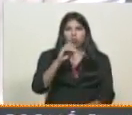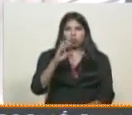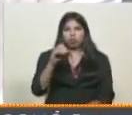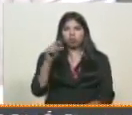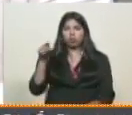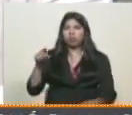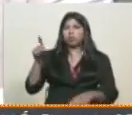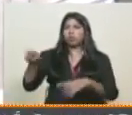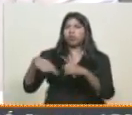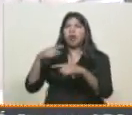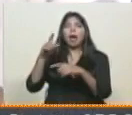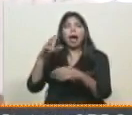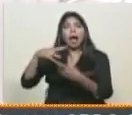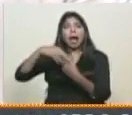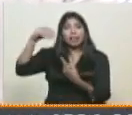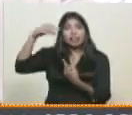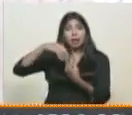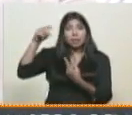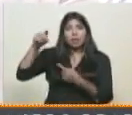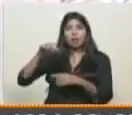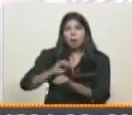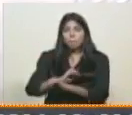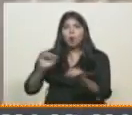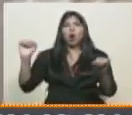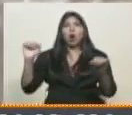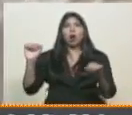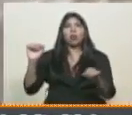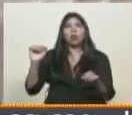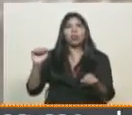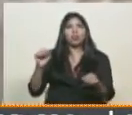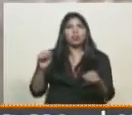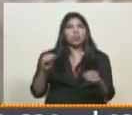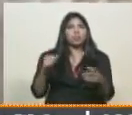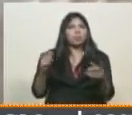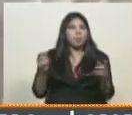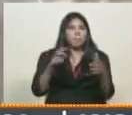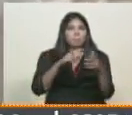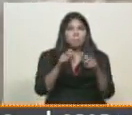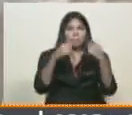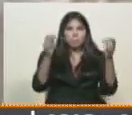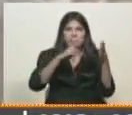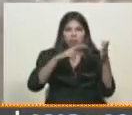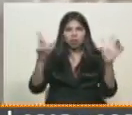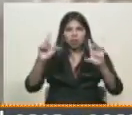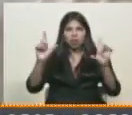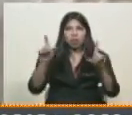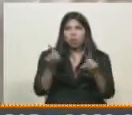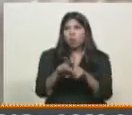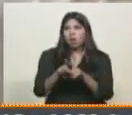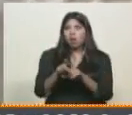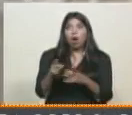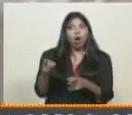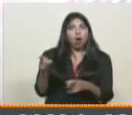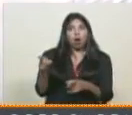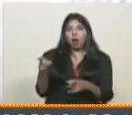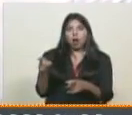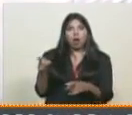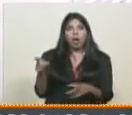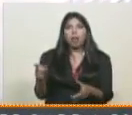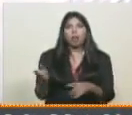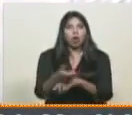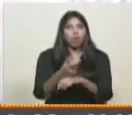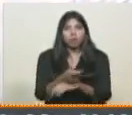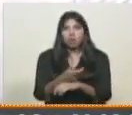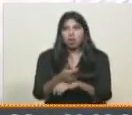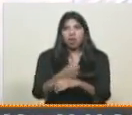en la altamira y los titulares fueron que el gobierno había reprimido eso no es inocencia eso no es no saber la verdad eso es una decisión política de